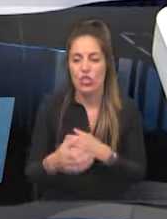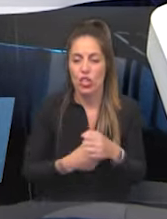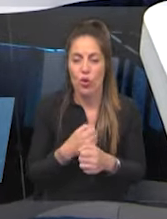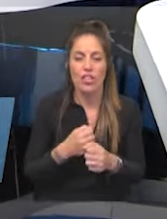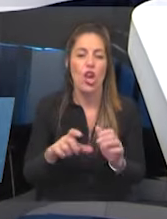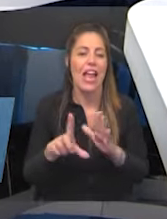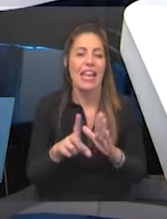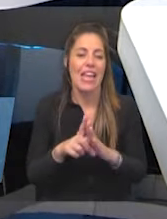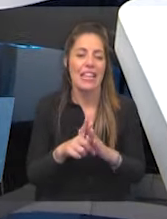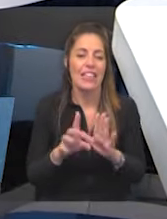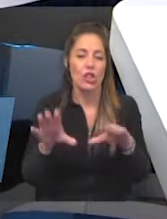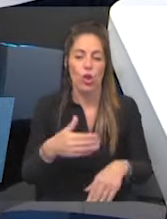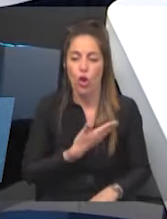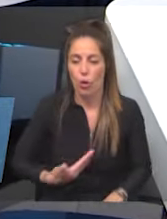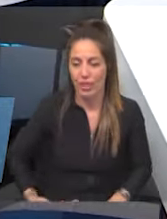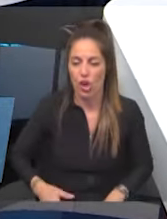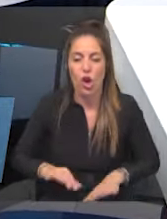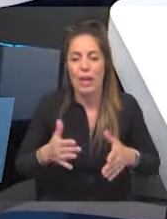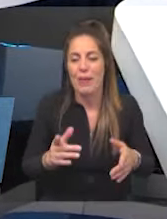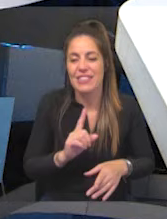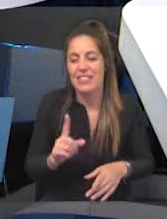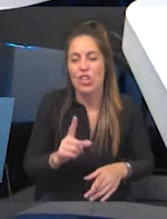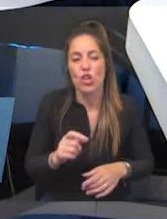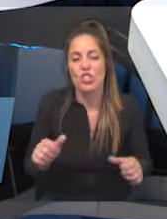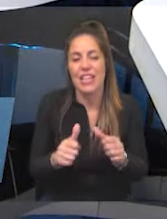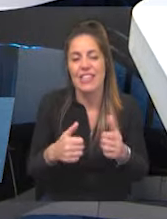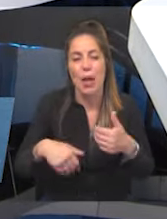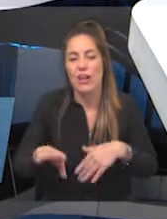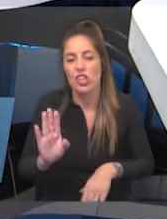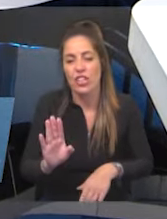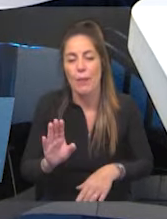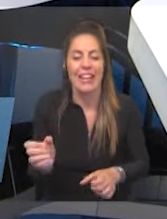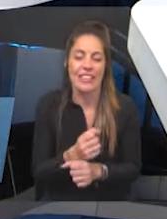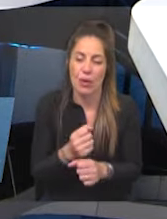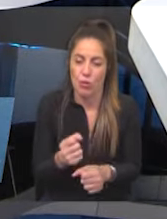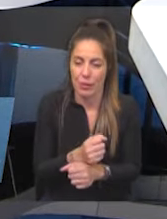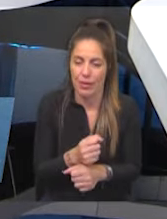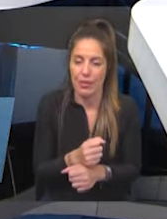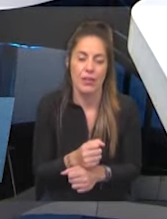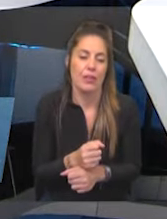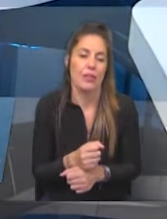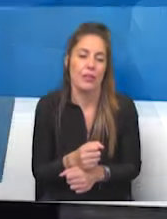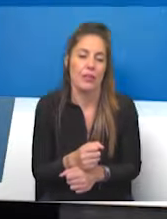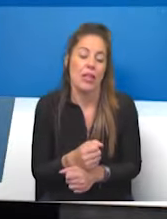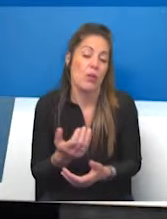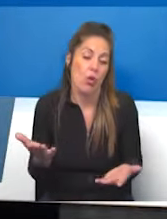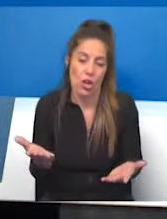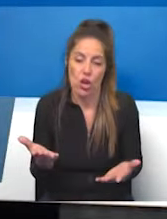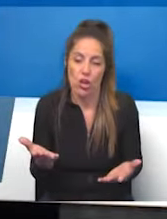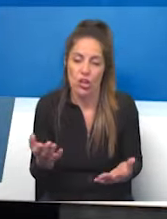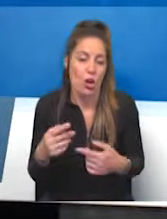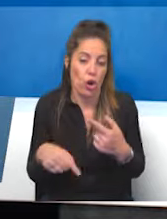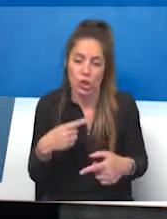madre de todo gobierno Qué pasa si no se construyen las mayorías para que se apruebe y bueno